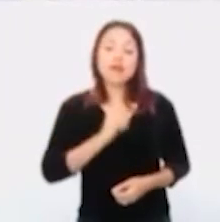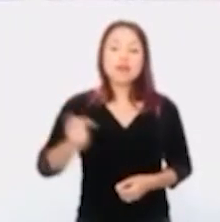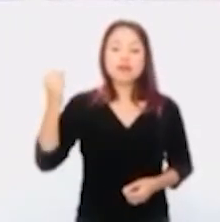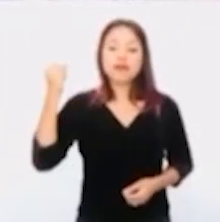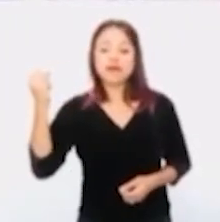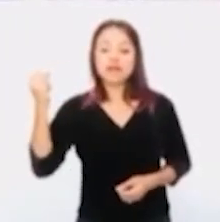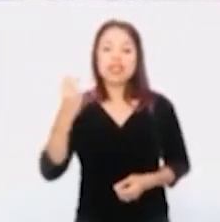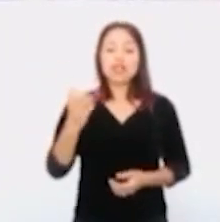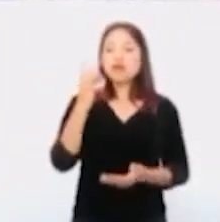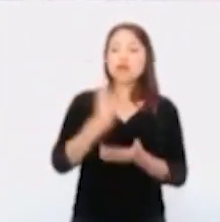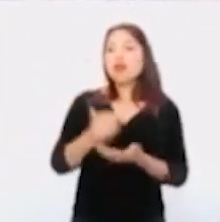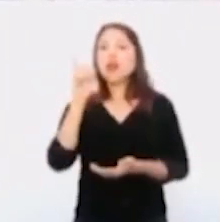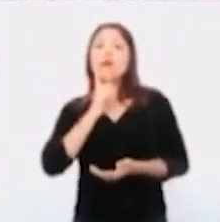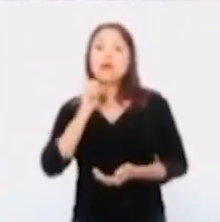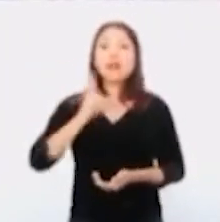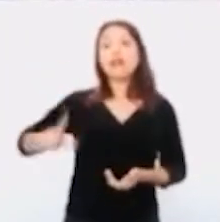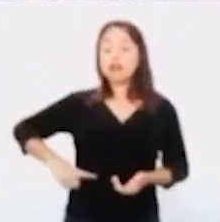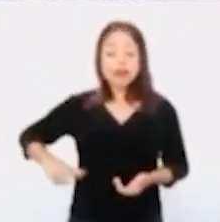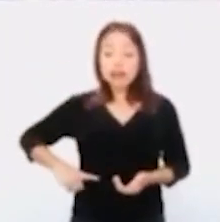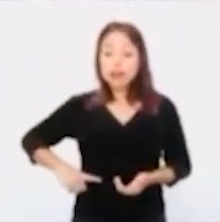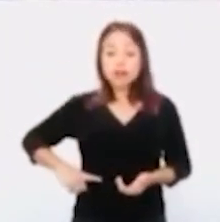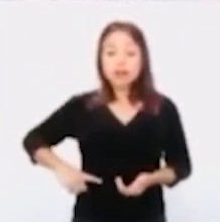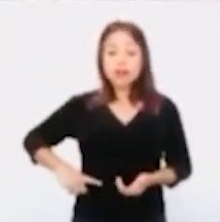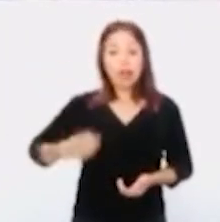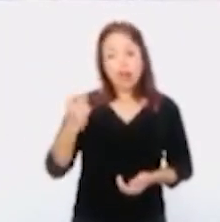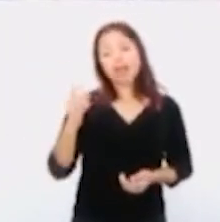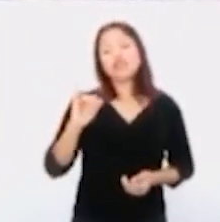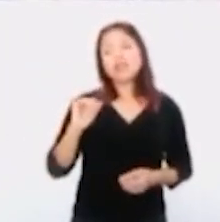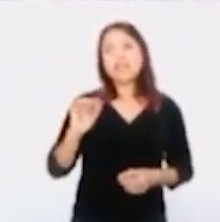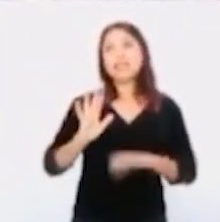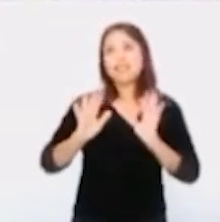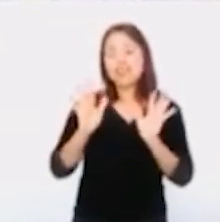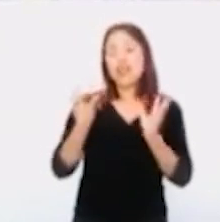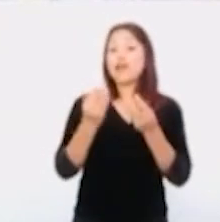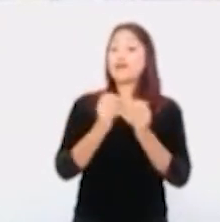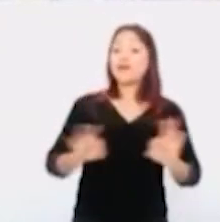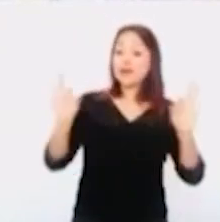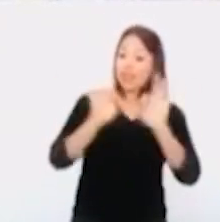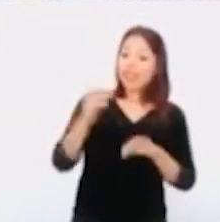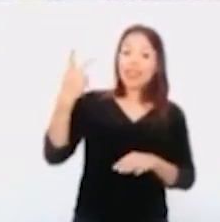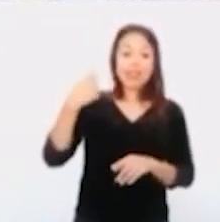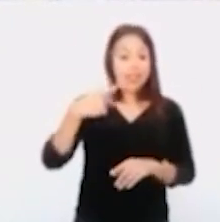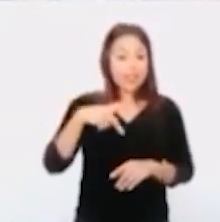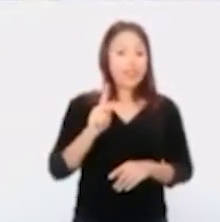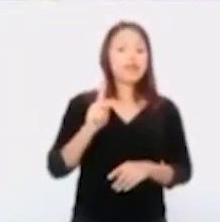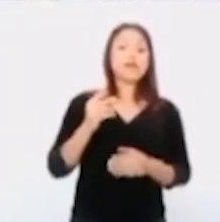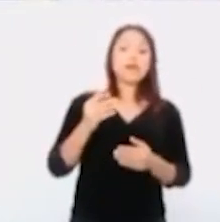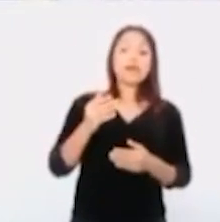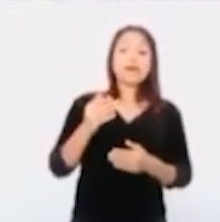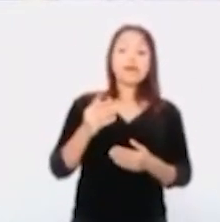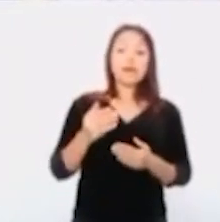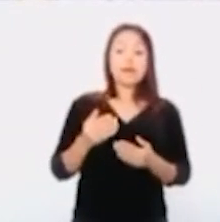próximo año Seguiremos entregando a miles y miles de estudiantes hasta hacerlo universal que ningún Joven se quede sin este apoyo